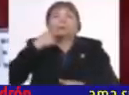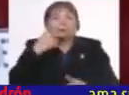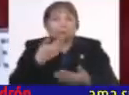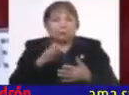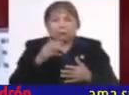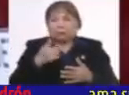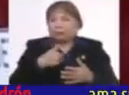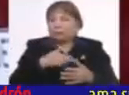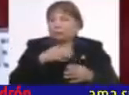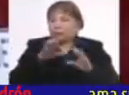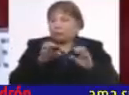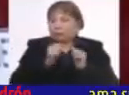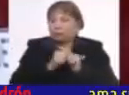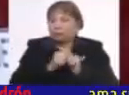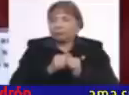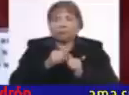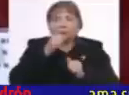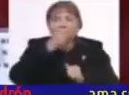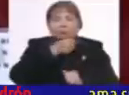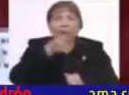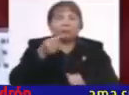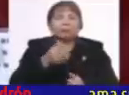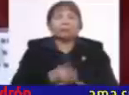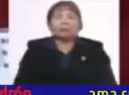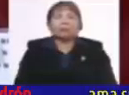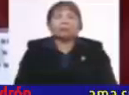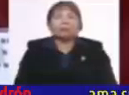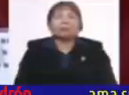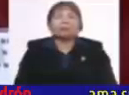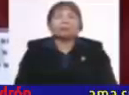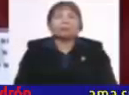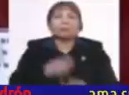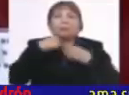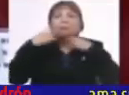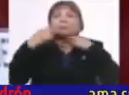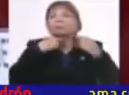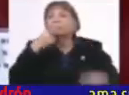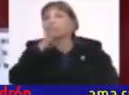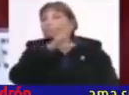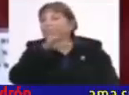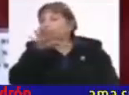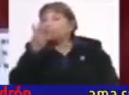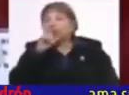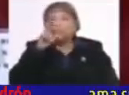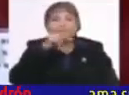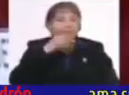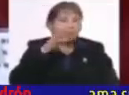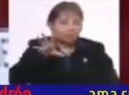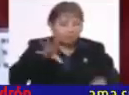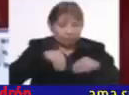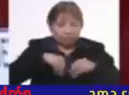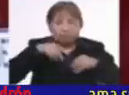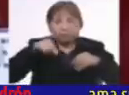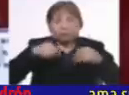como comúnmente dicen en los medios había sido voceado en gabinetes anteriores y acepté